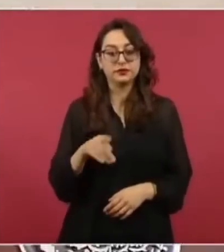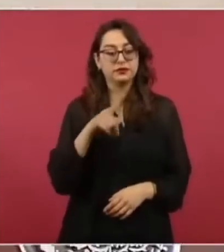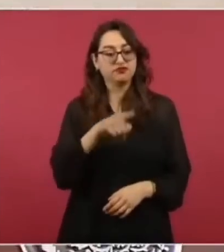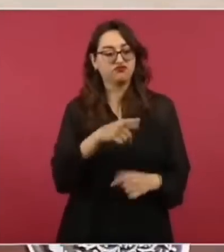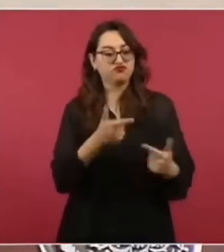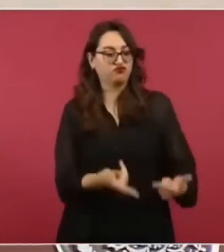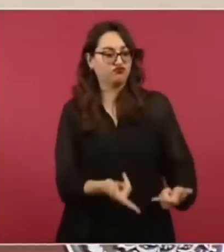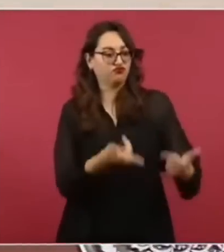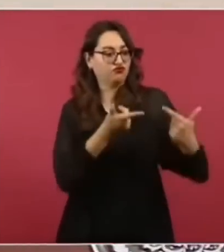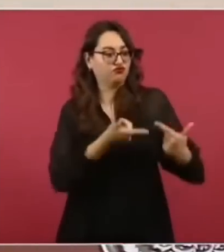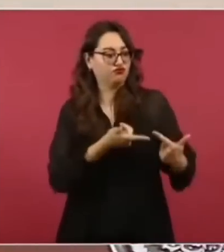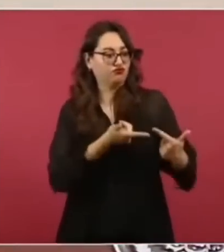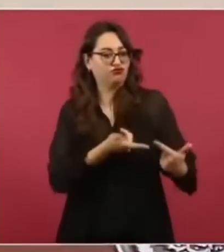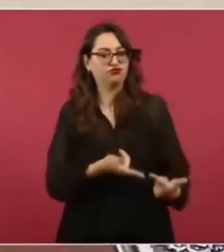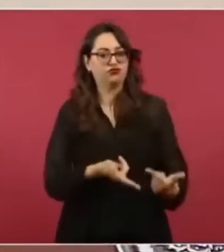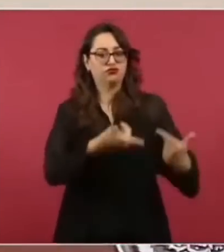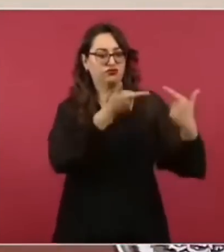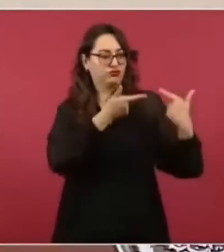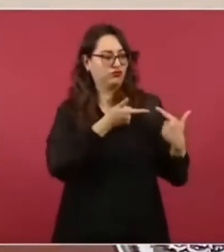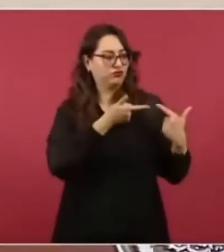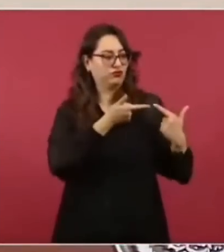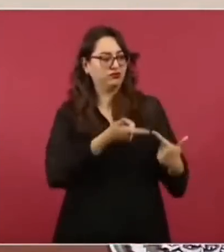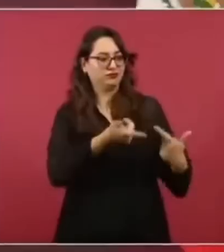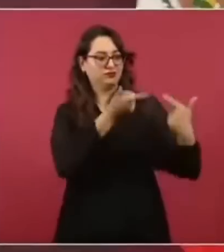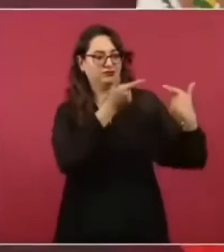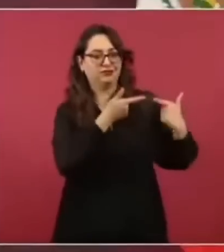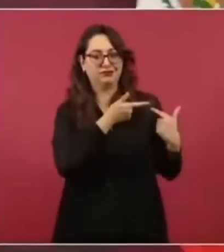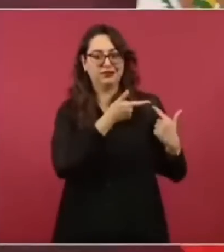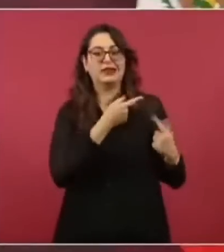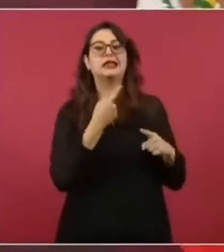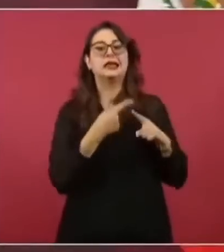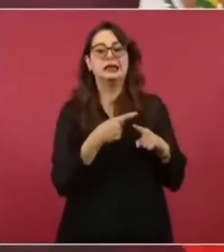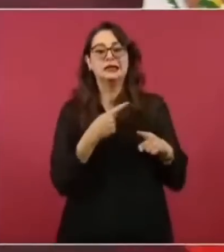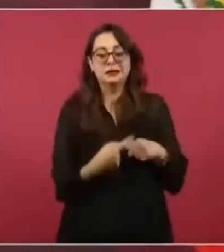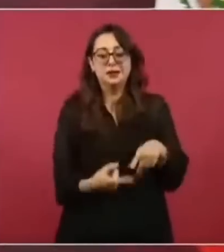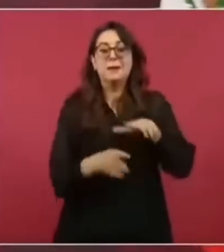tiene como origen,